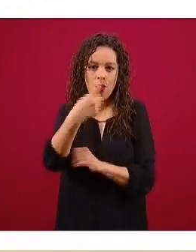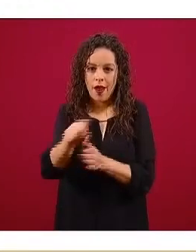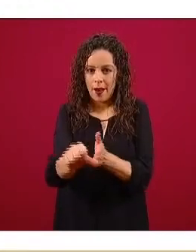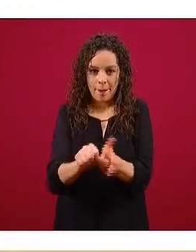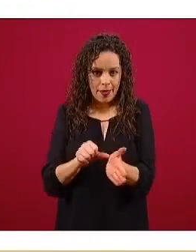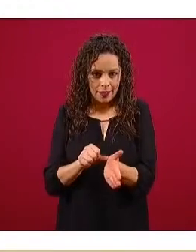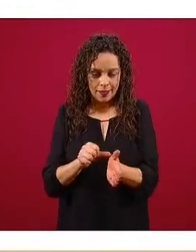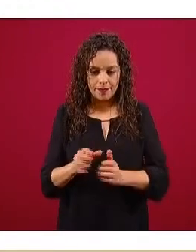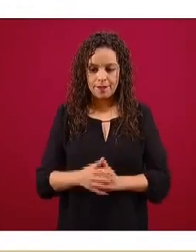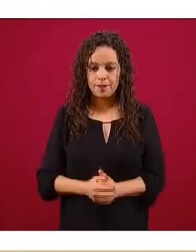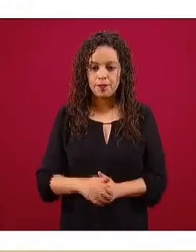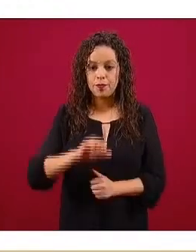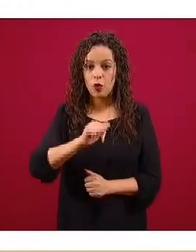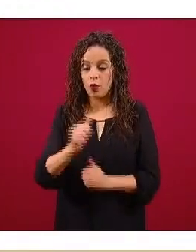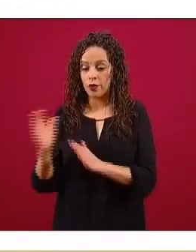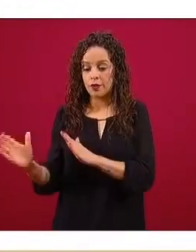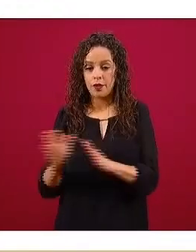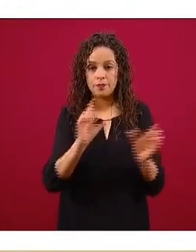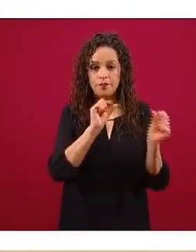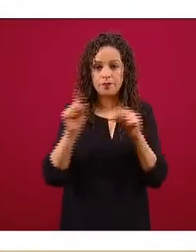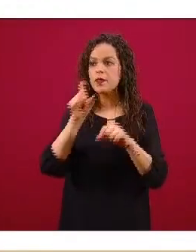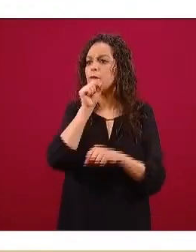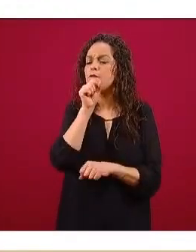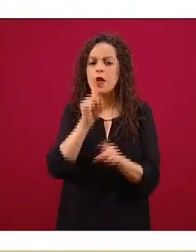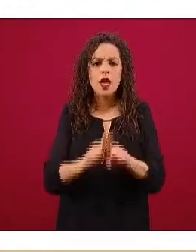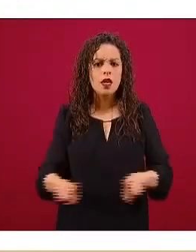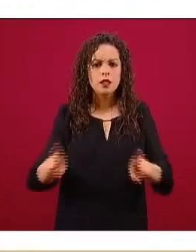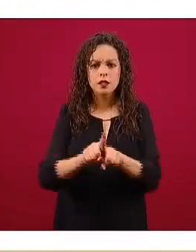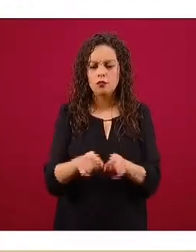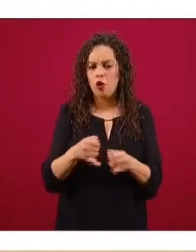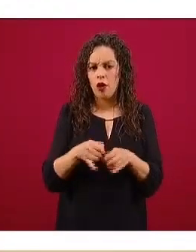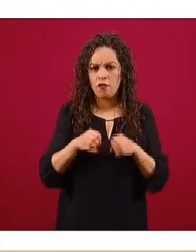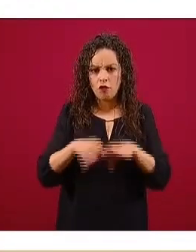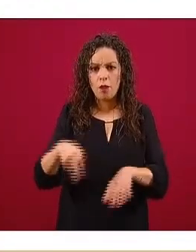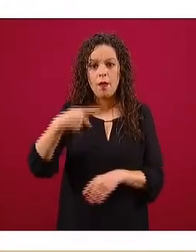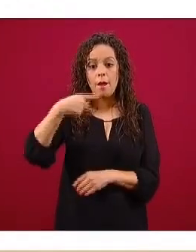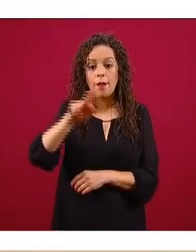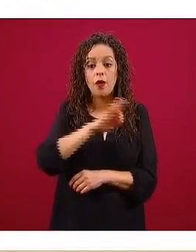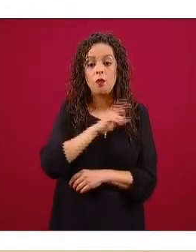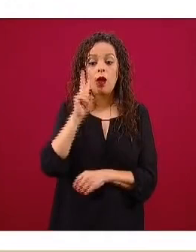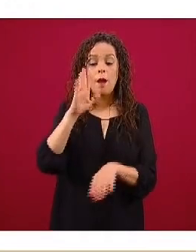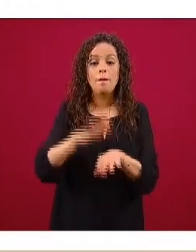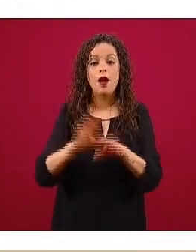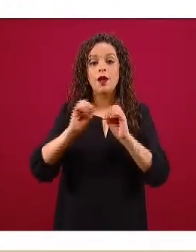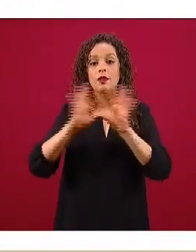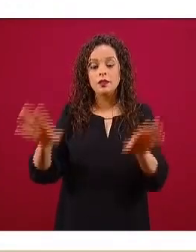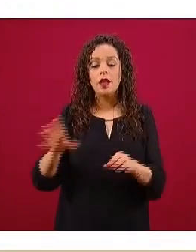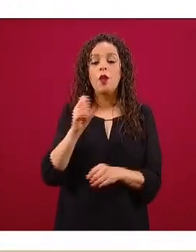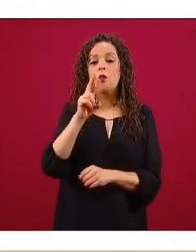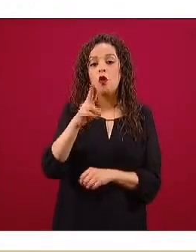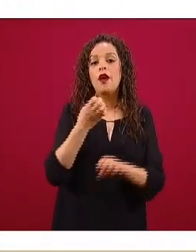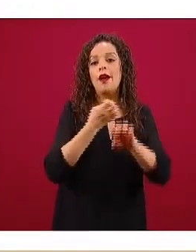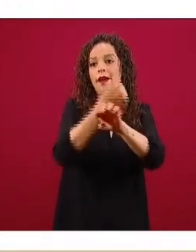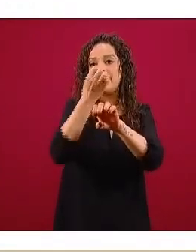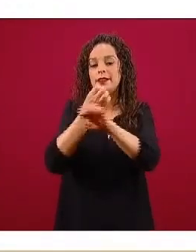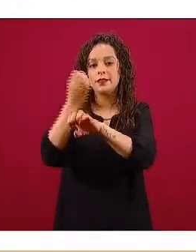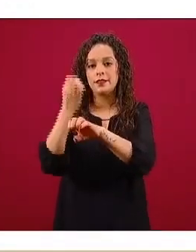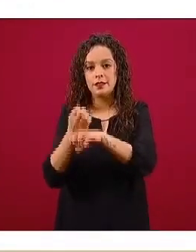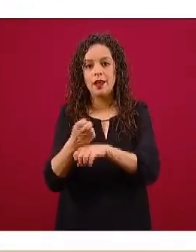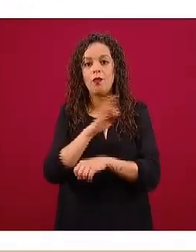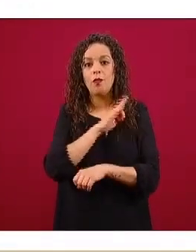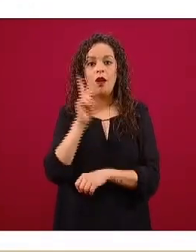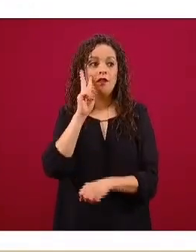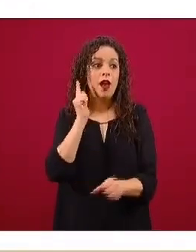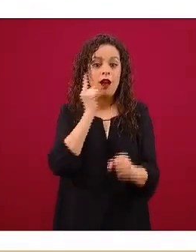siguiente diapositiva es la misma información, sin embargo distribuida ahora por entidad federativa para poder